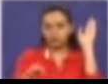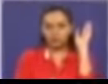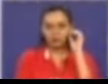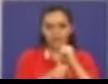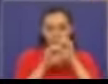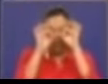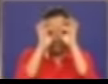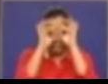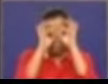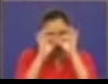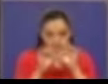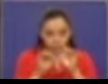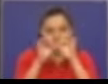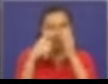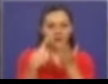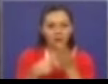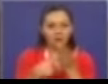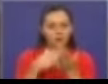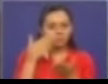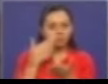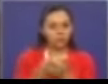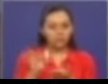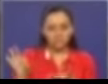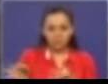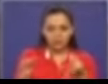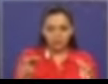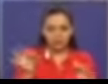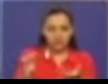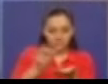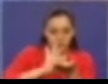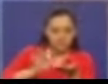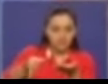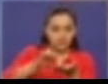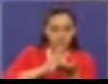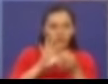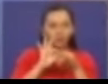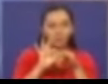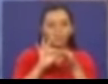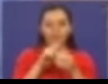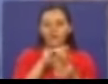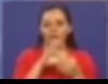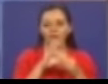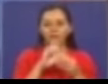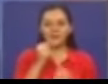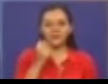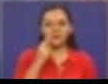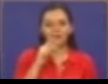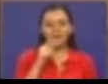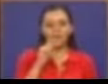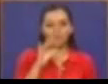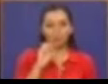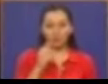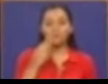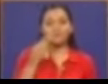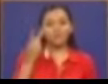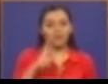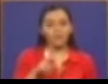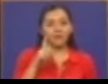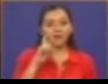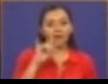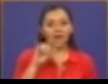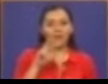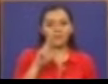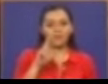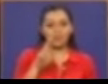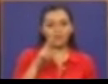microscopios para analizar las muestras. Y ahí está el compañero Saraguro, ¿no? Felicitaciones. Felicitaciones también a ti, Javier, y a todo tu